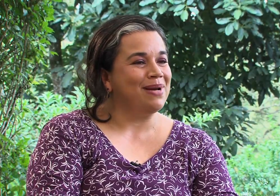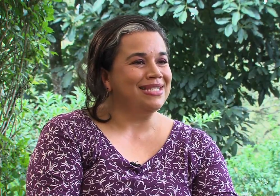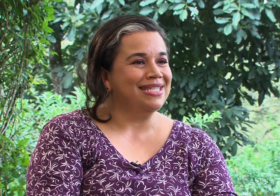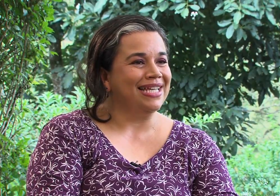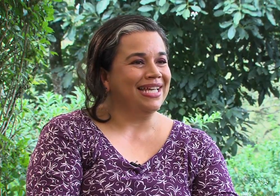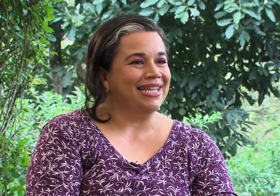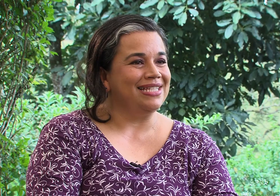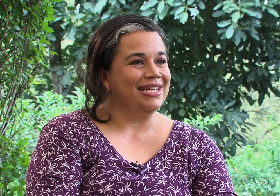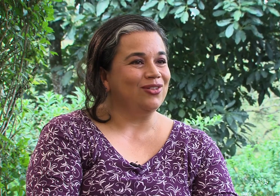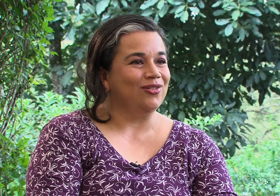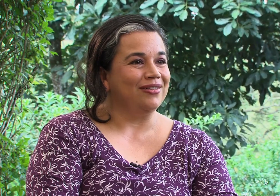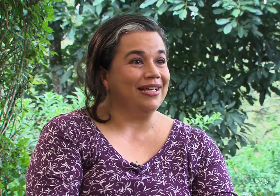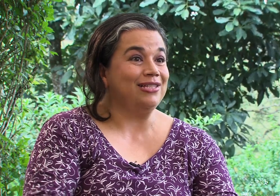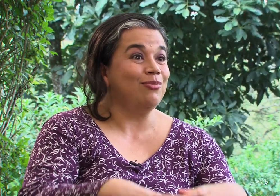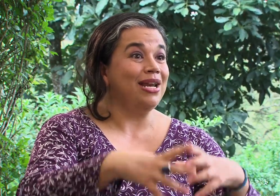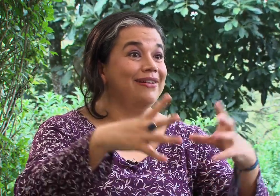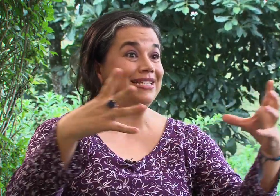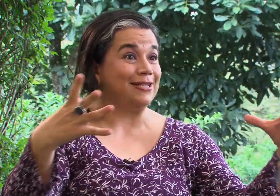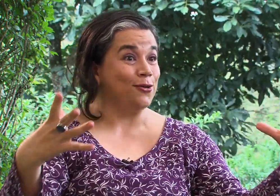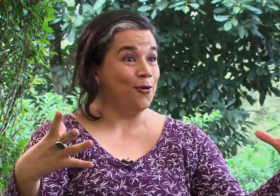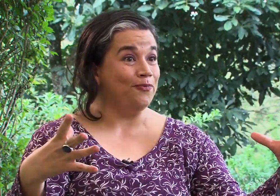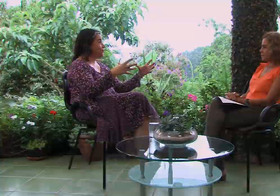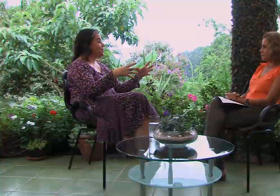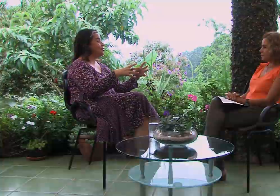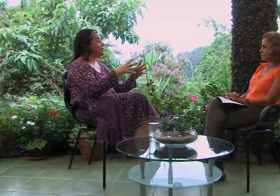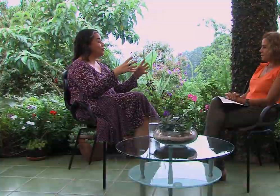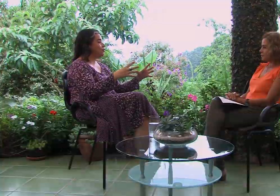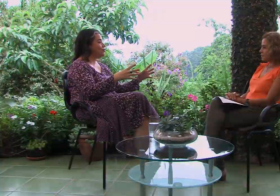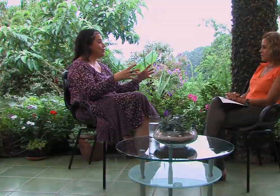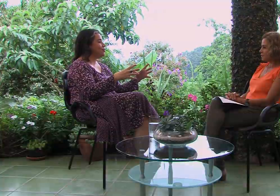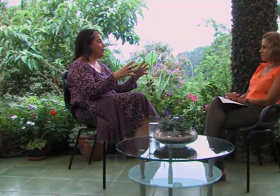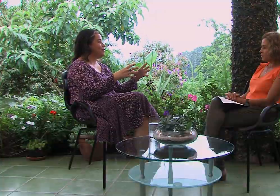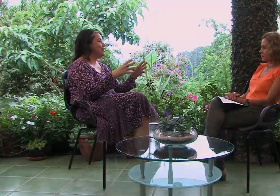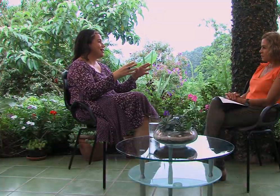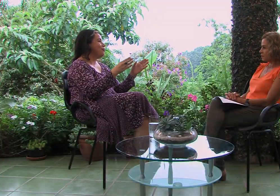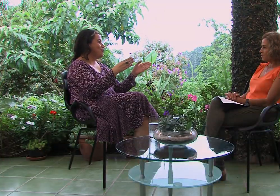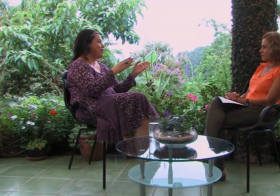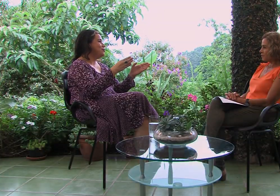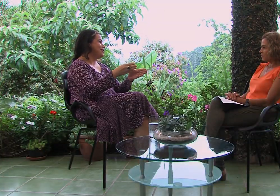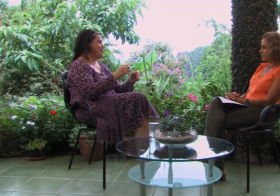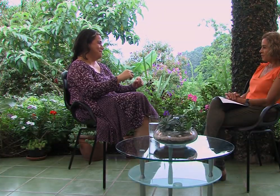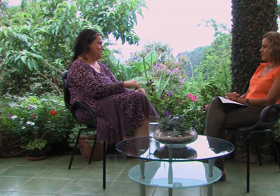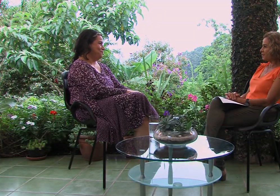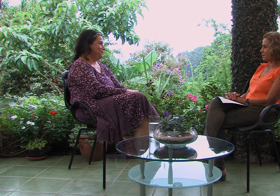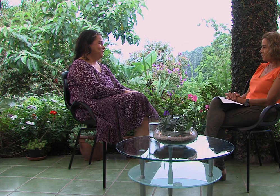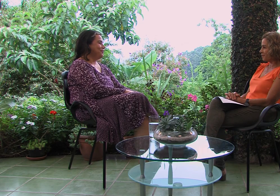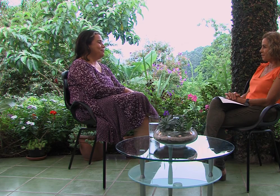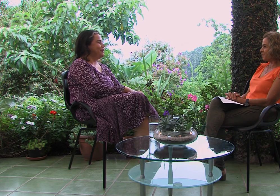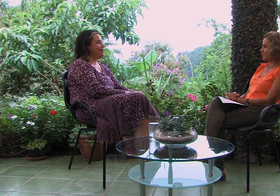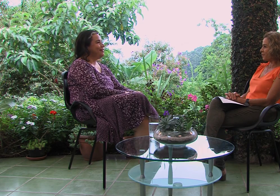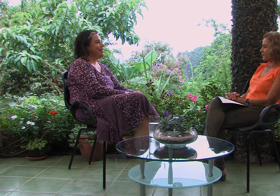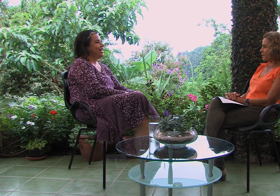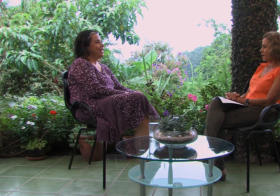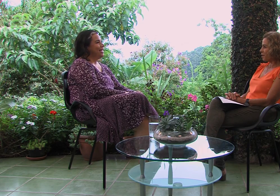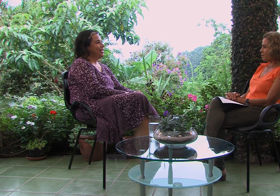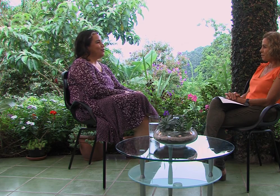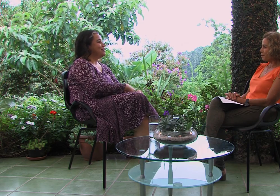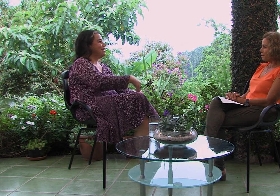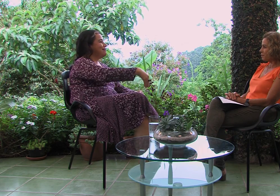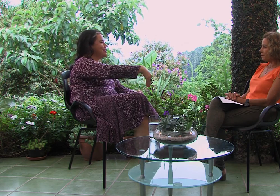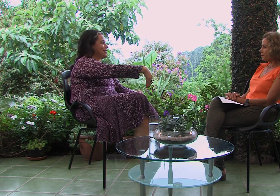ves a las mamás diciendo, es como la realización. Si tienen dos y lograron que sea niño y niña, ¿verdad?